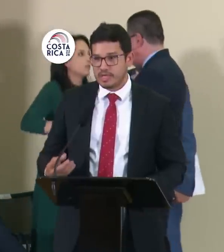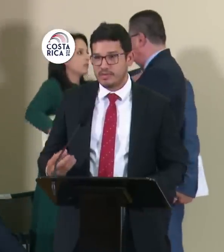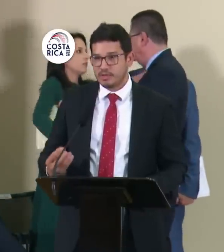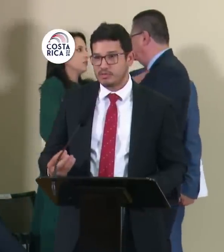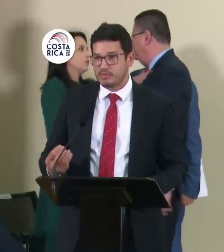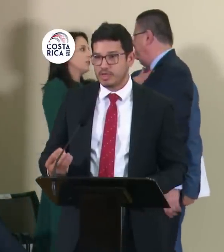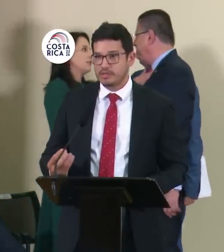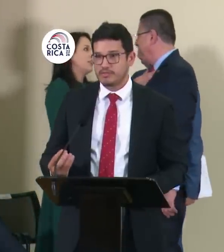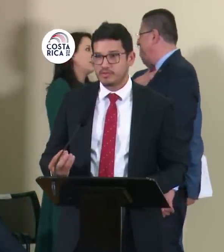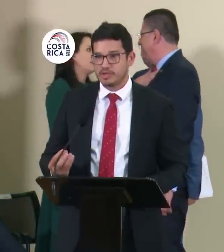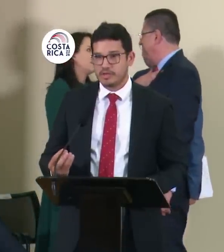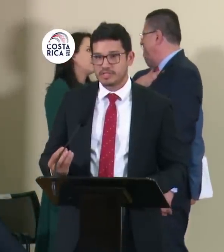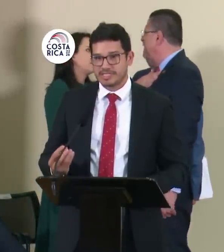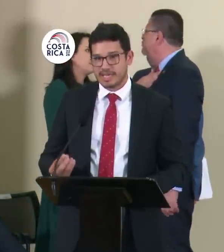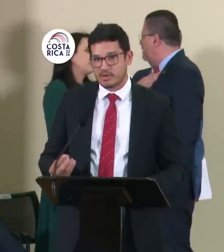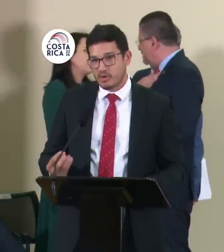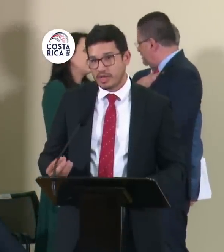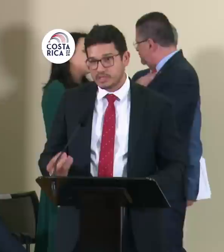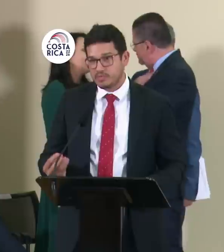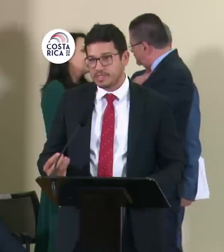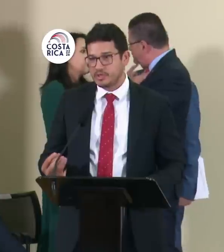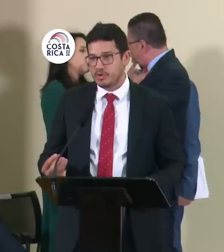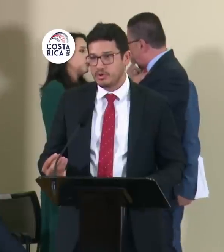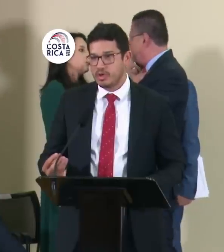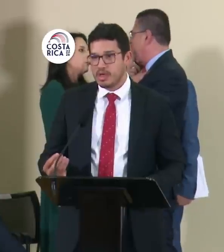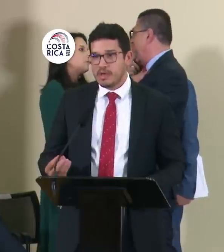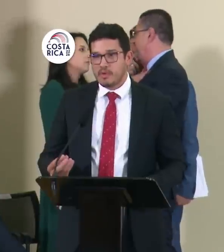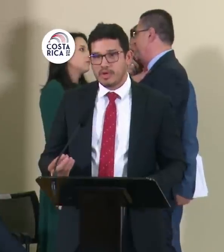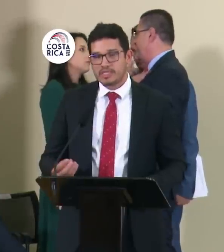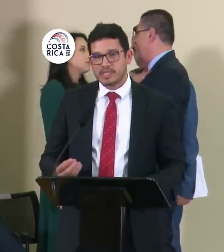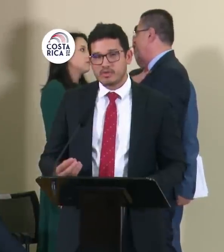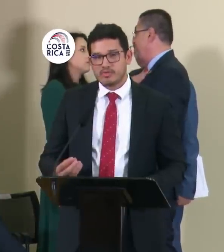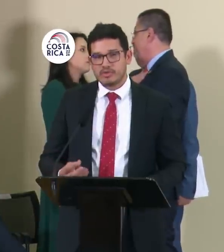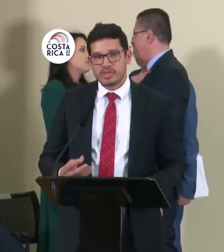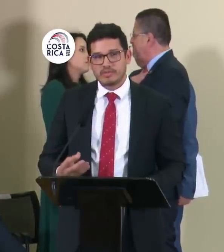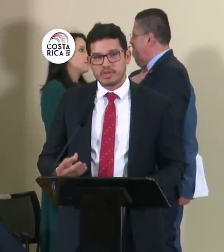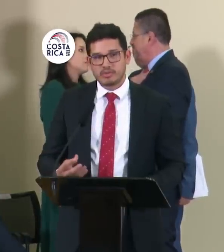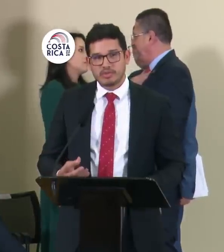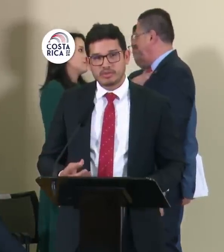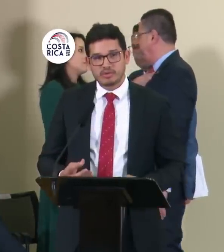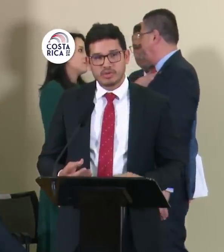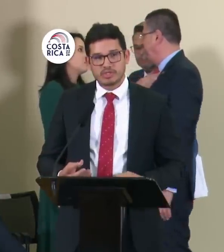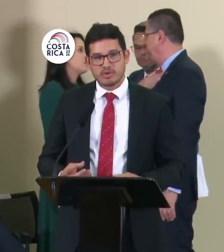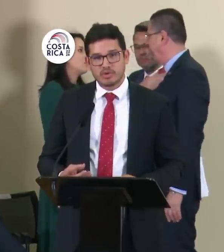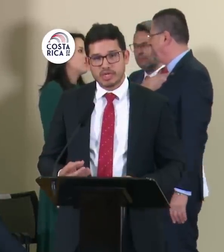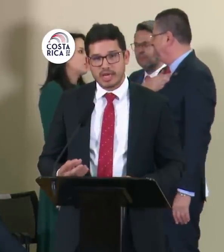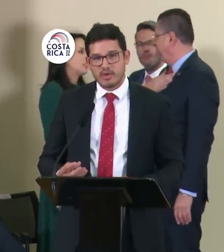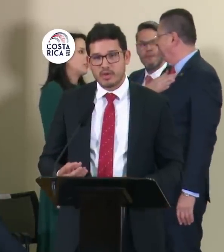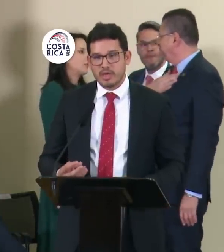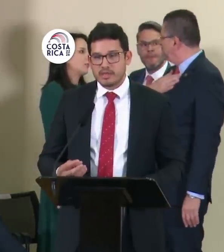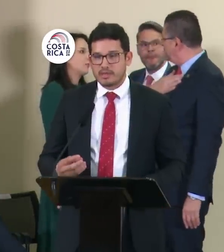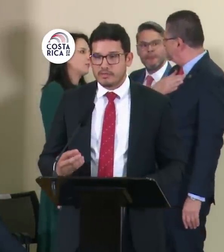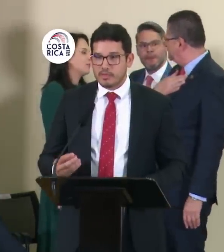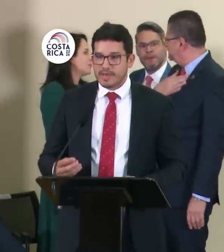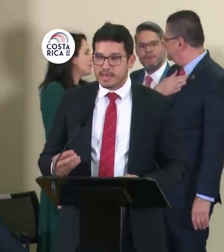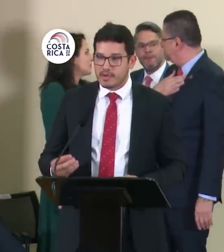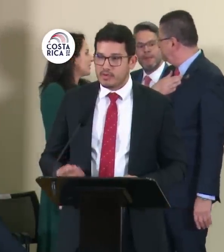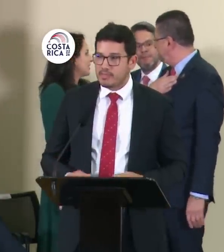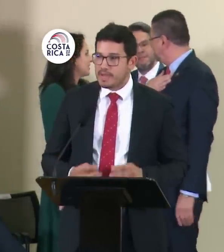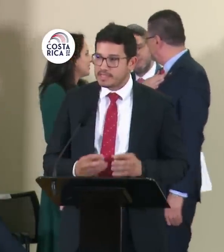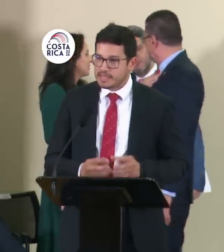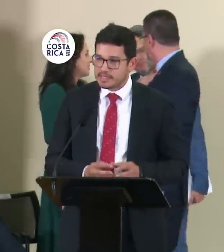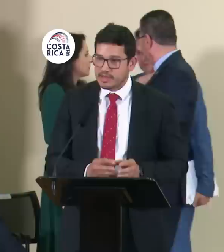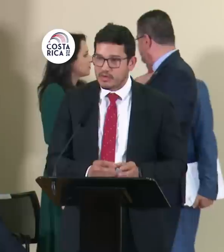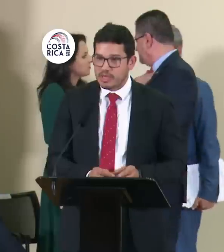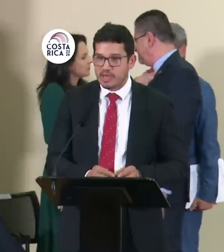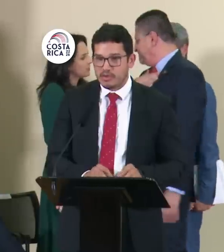hay un incremento fuerte de funcionarios que se acogen a su pensión, poder hacer un reordenamiento y reestructuración ordenado, de forma